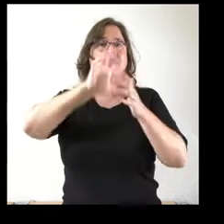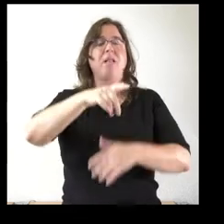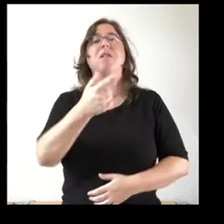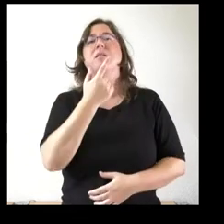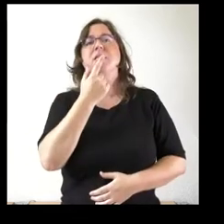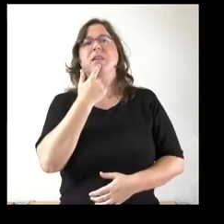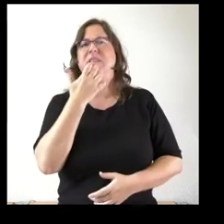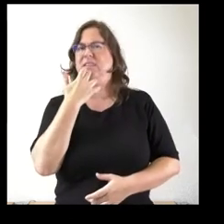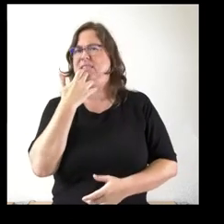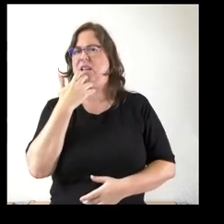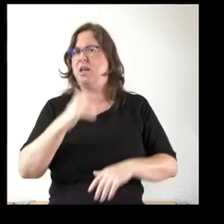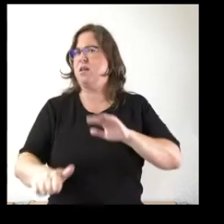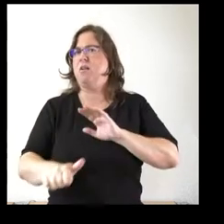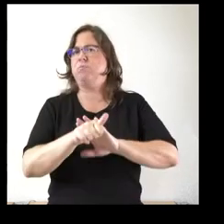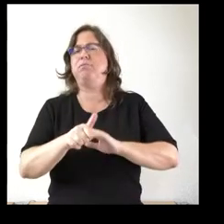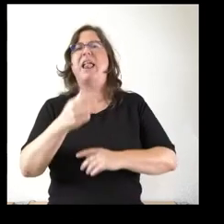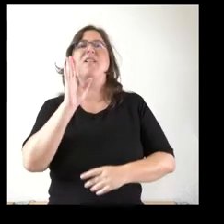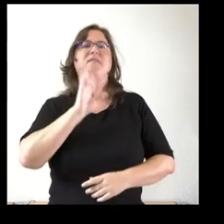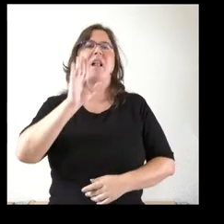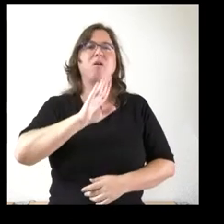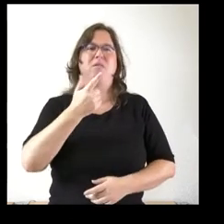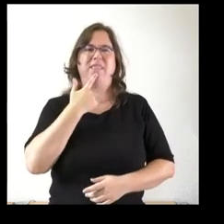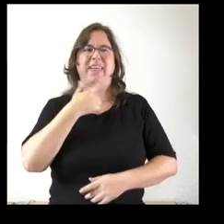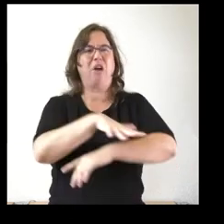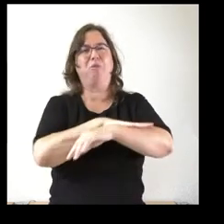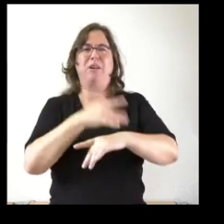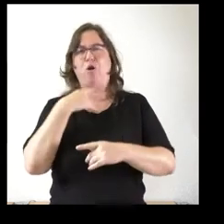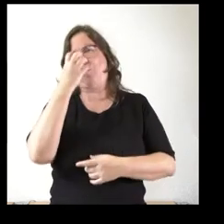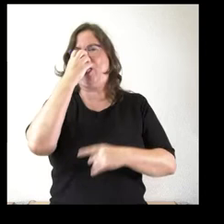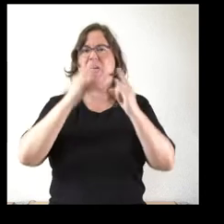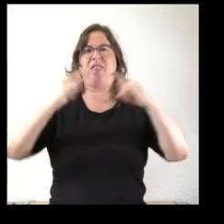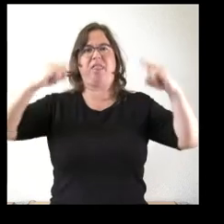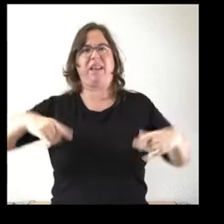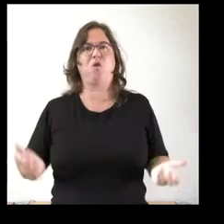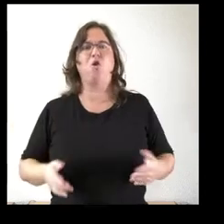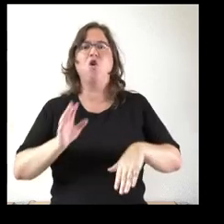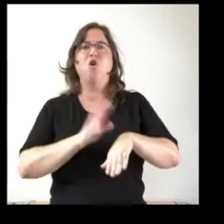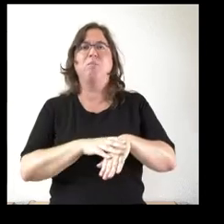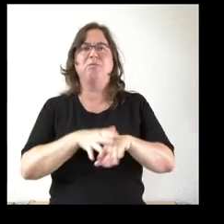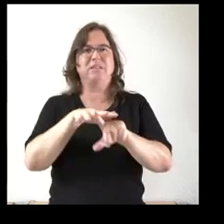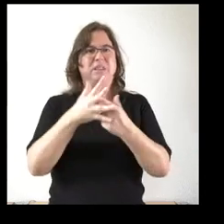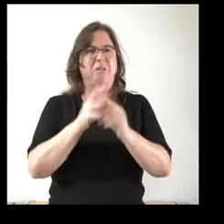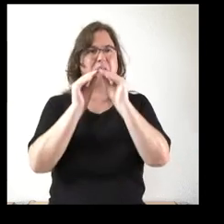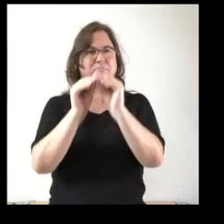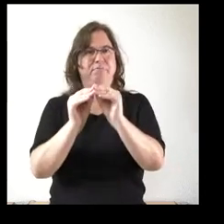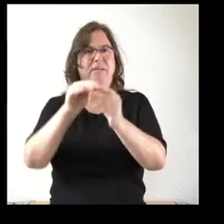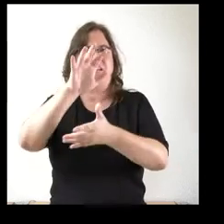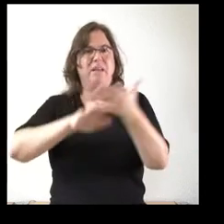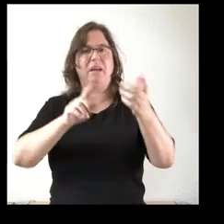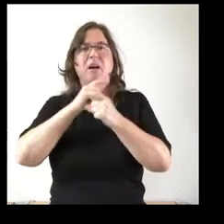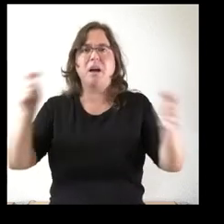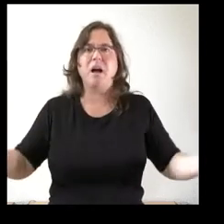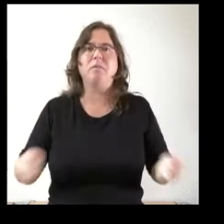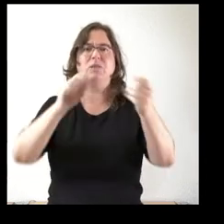un desfalco y ha tildado al Gobierno de circo por la situación que se está dando ante la elaboración de, o el anuncio de la elaboración